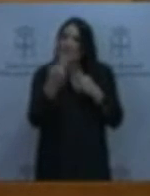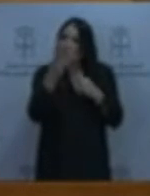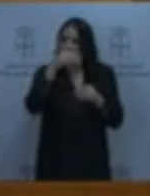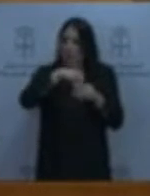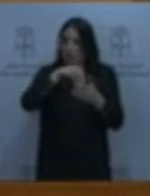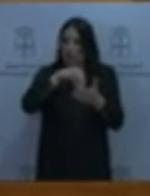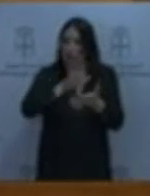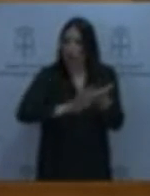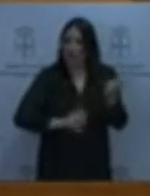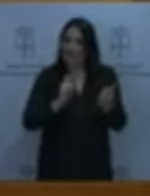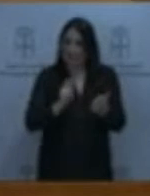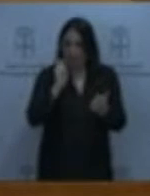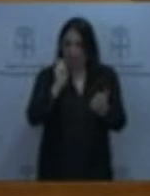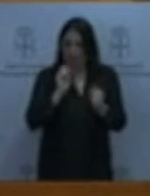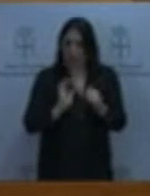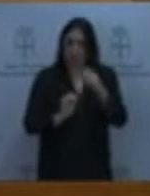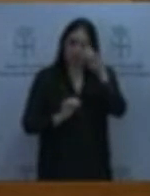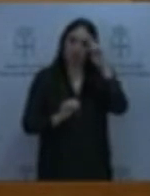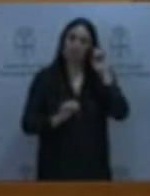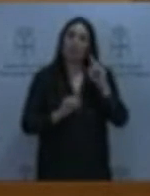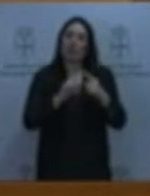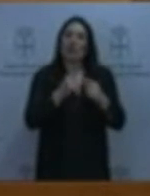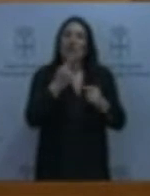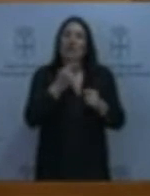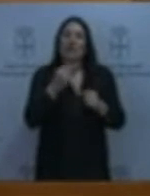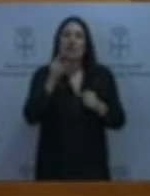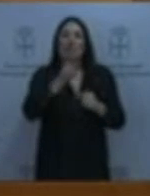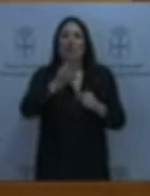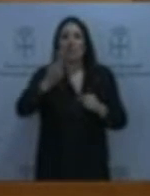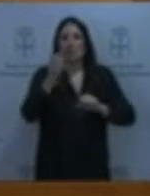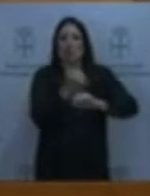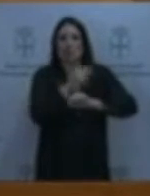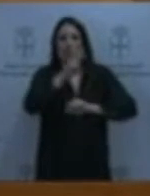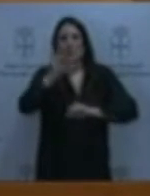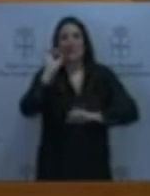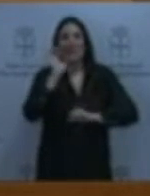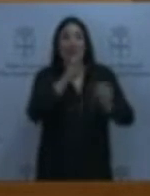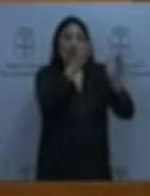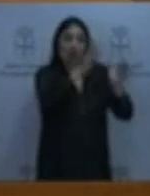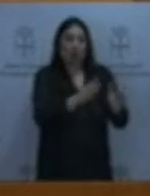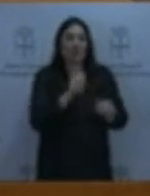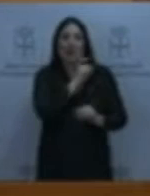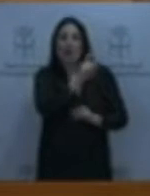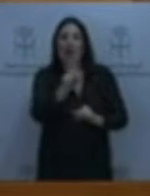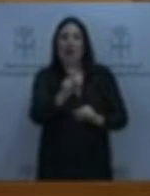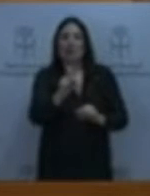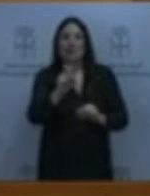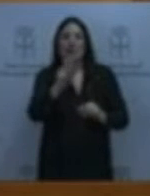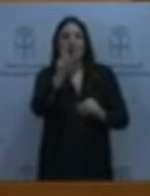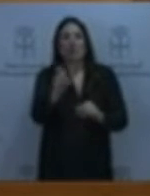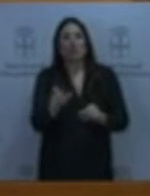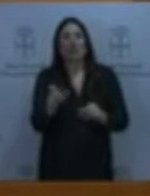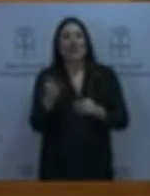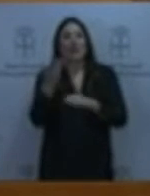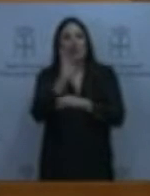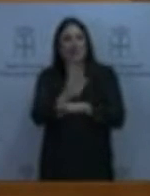atención. Hay un hecho probado que dice que el 22 de diciembre de 2015 usted llama al representante legal del patronato, que se encuentra reunido